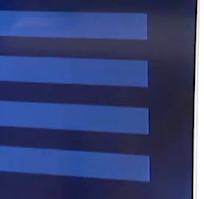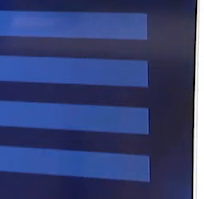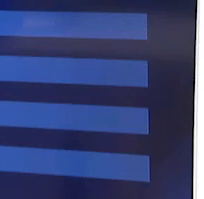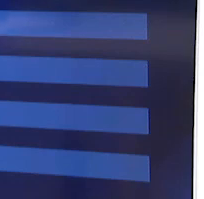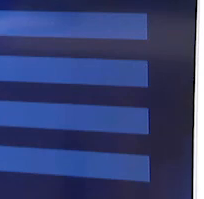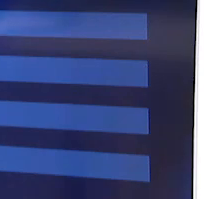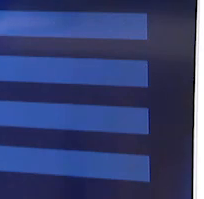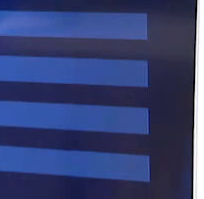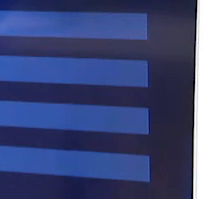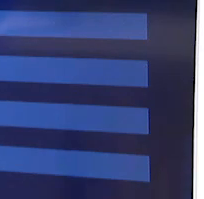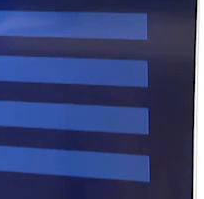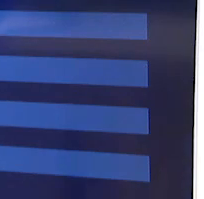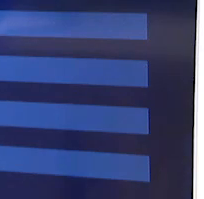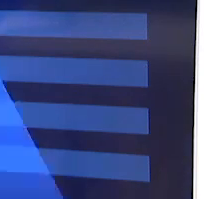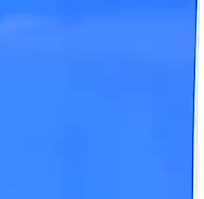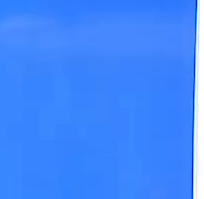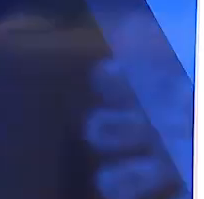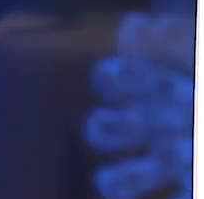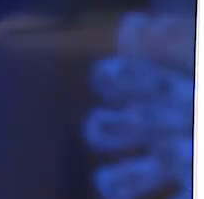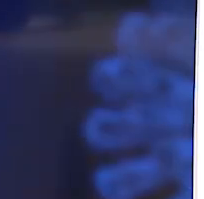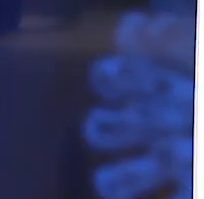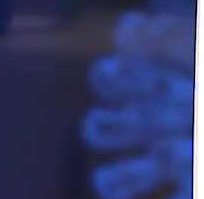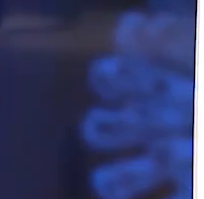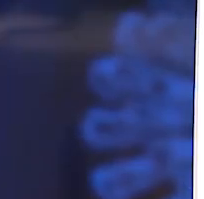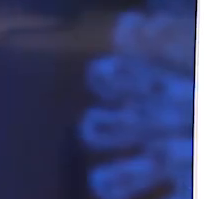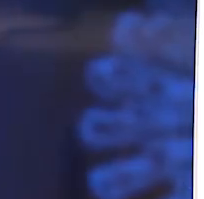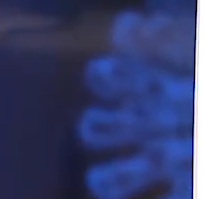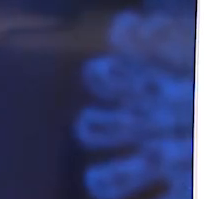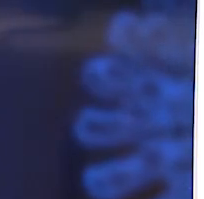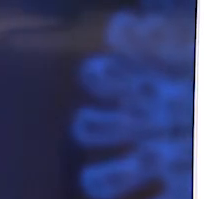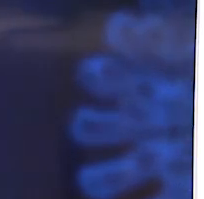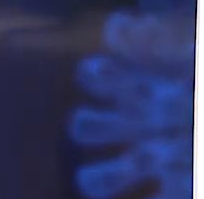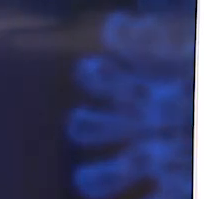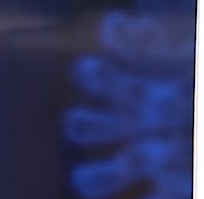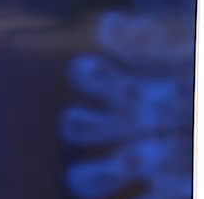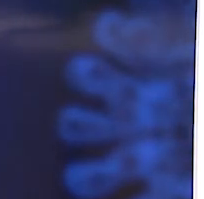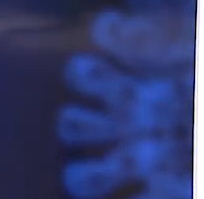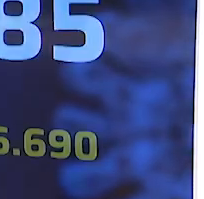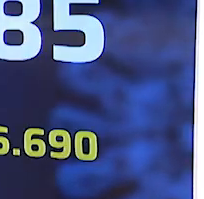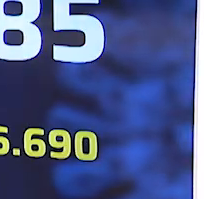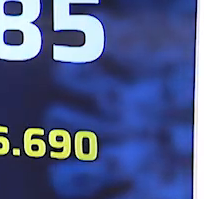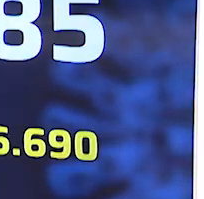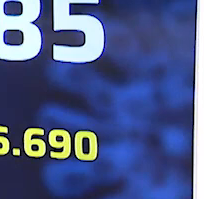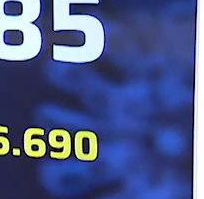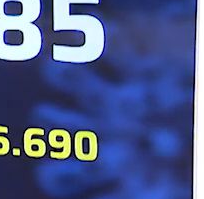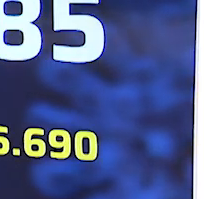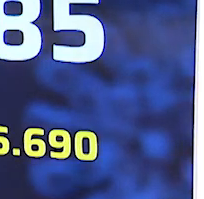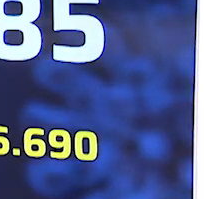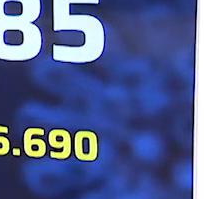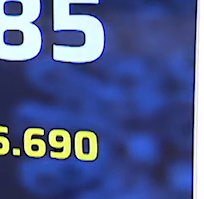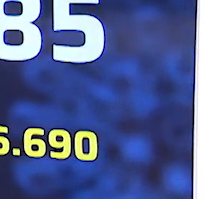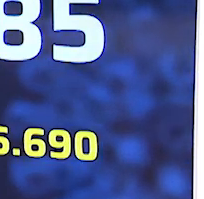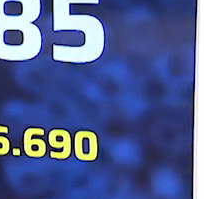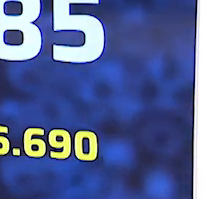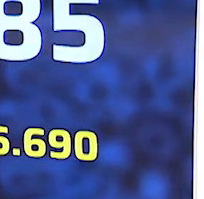hoy se ha presentado el número más alto de contagio en nuestro país desde que inició esta difícil situación.